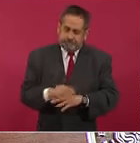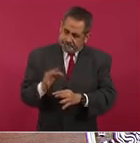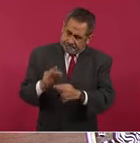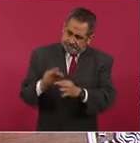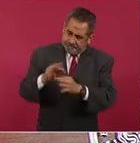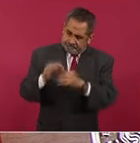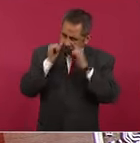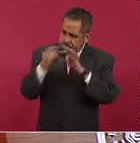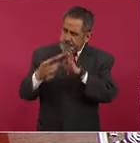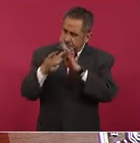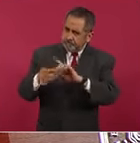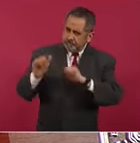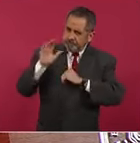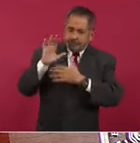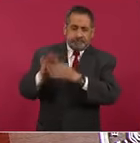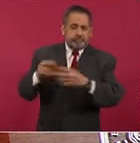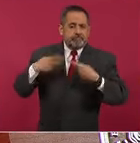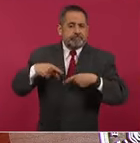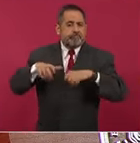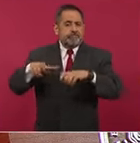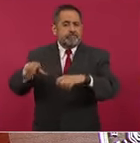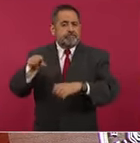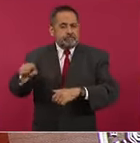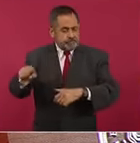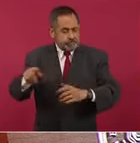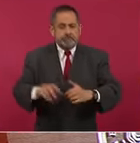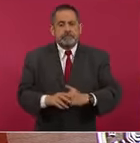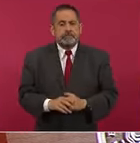Y por eso, bueno,